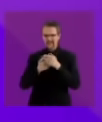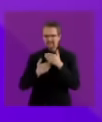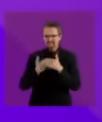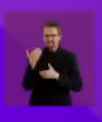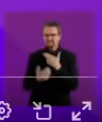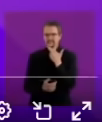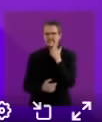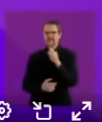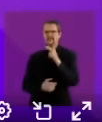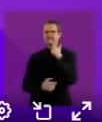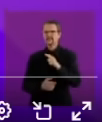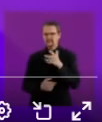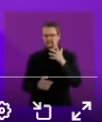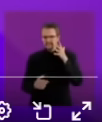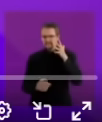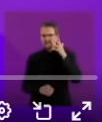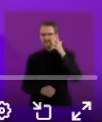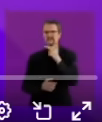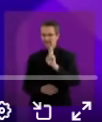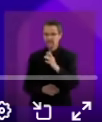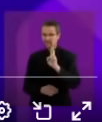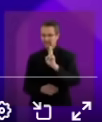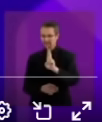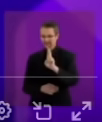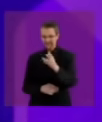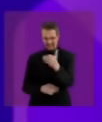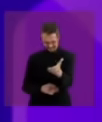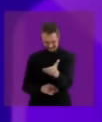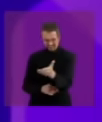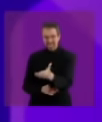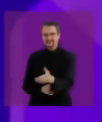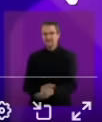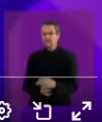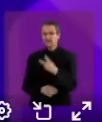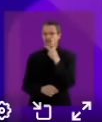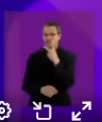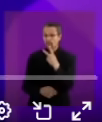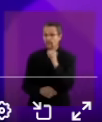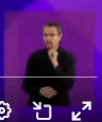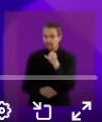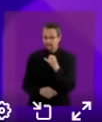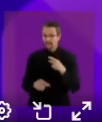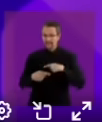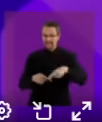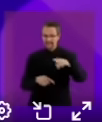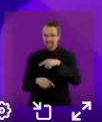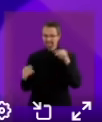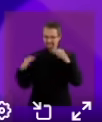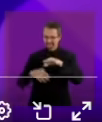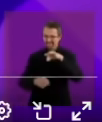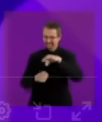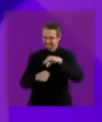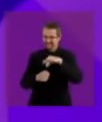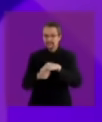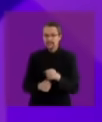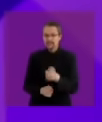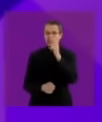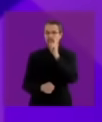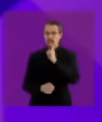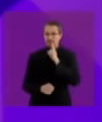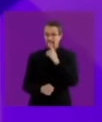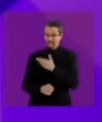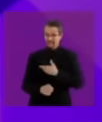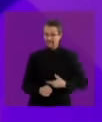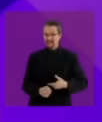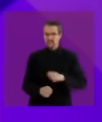evidencia. Vamos a poner el video y recordar. De hecho, México elegirá a la primera mujer presidenta. Pero no será cualquier